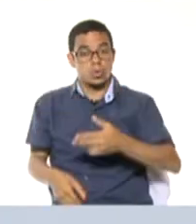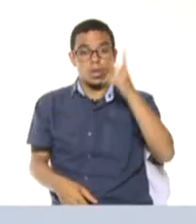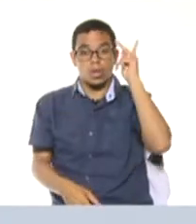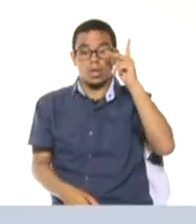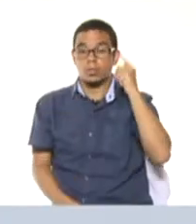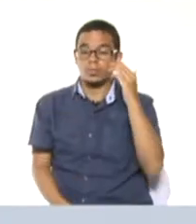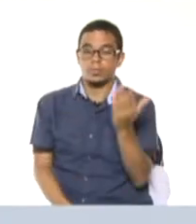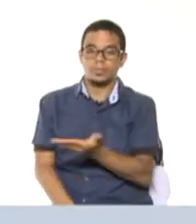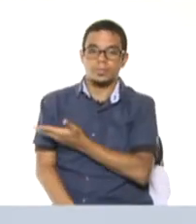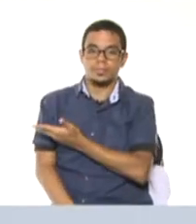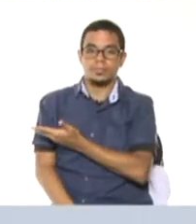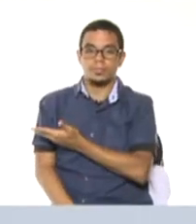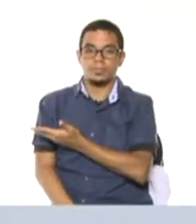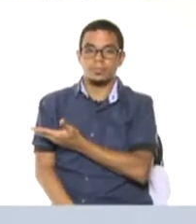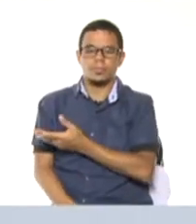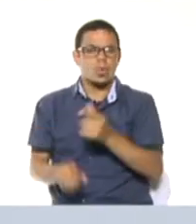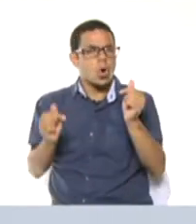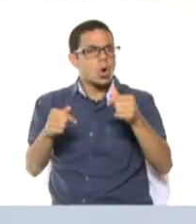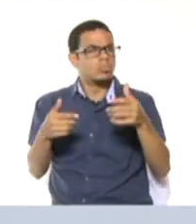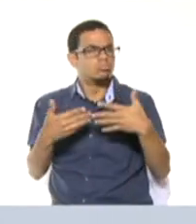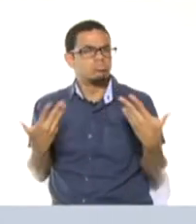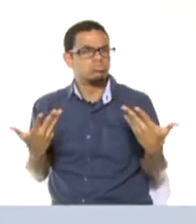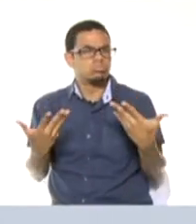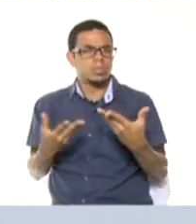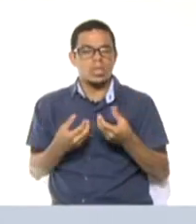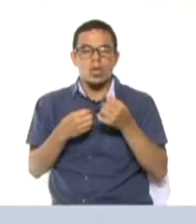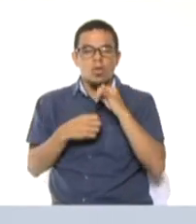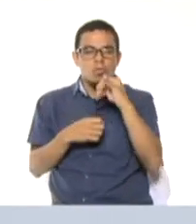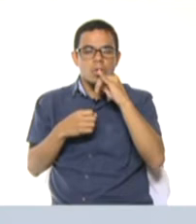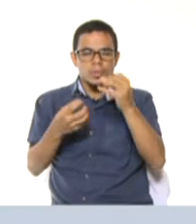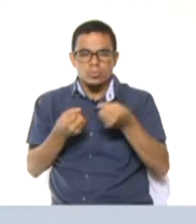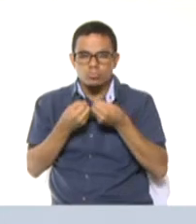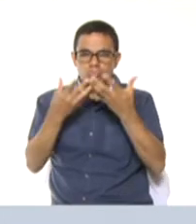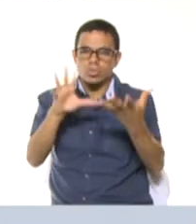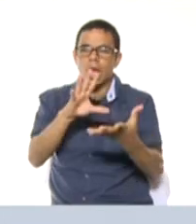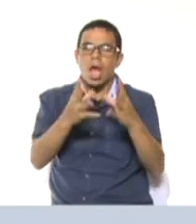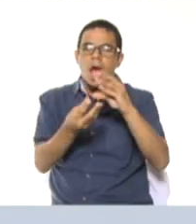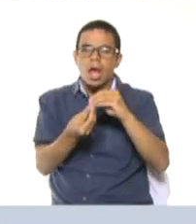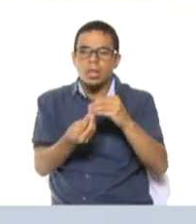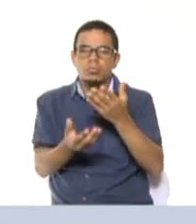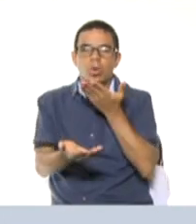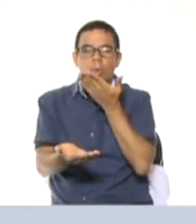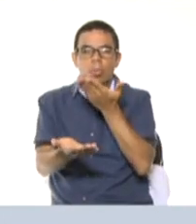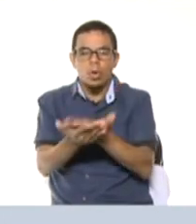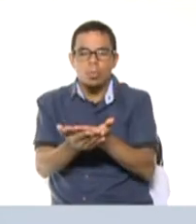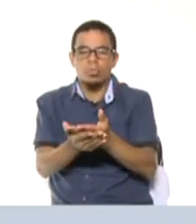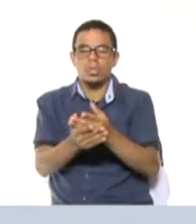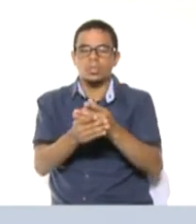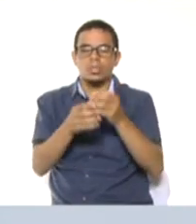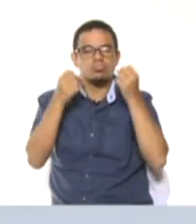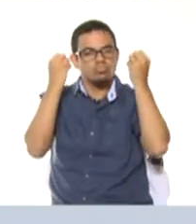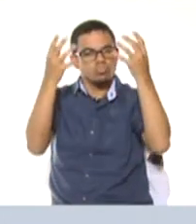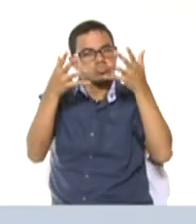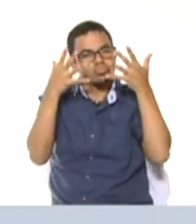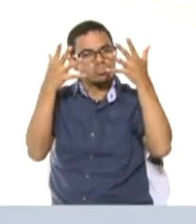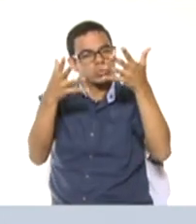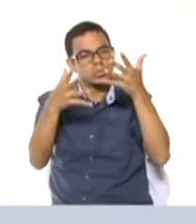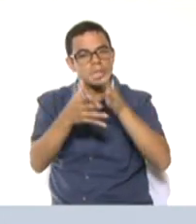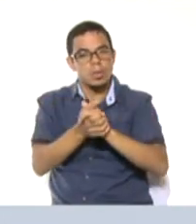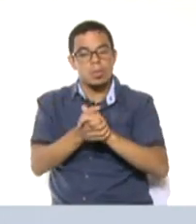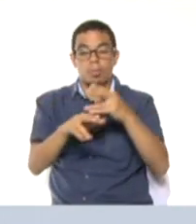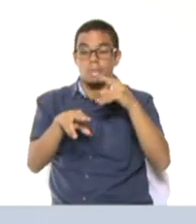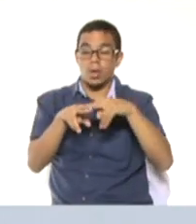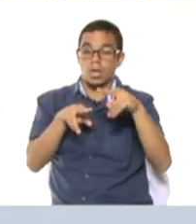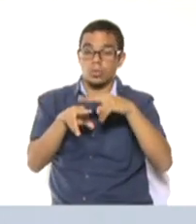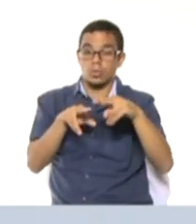es Elisetti de Gouveia. Hoy voy a traer hasta sus hogares esas recomendaciones, sugerencias y adaptaciones curriculares para